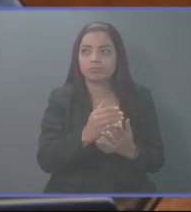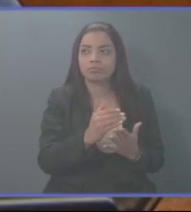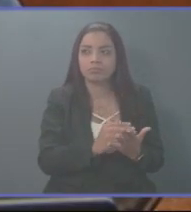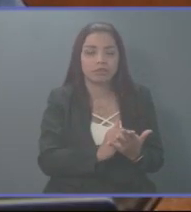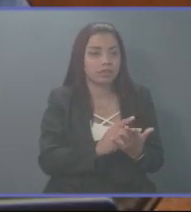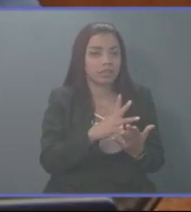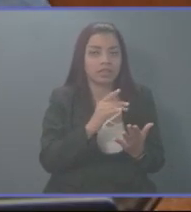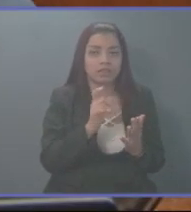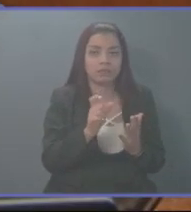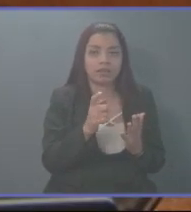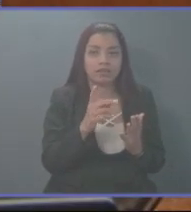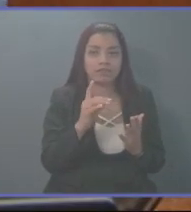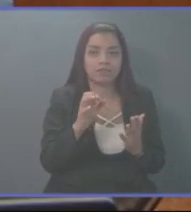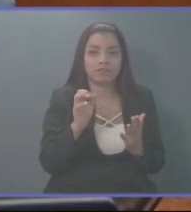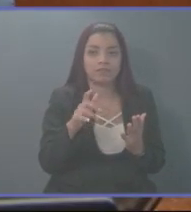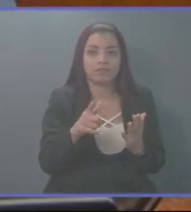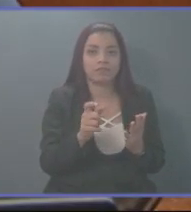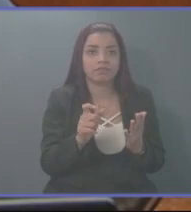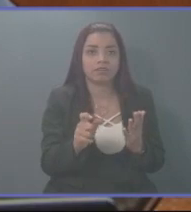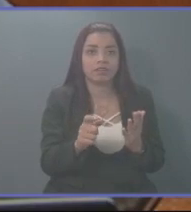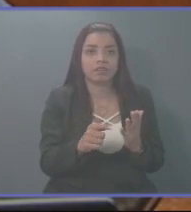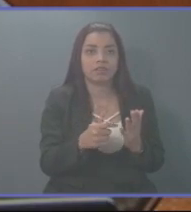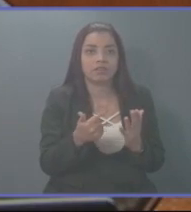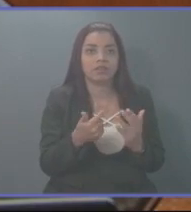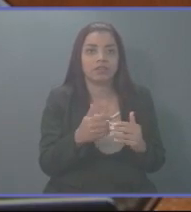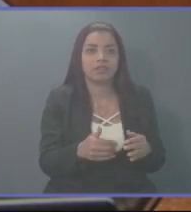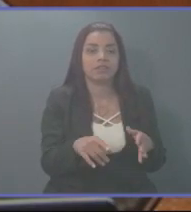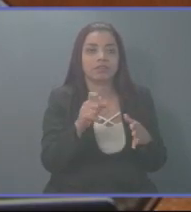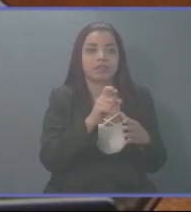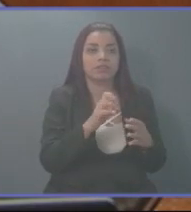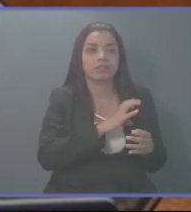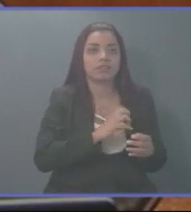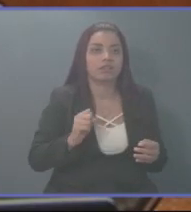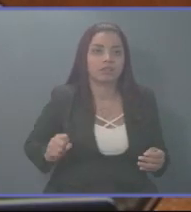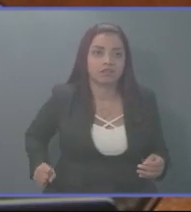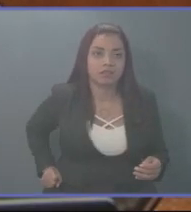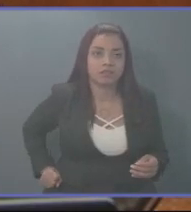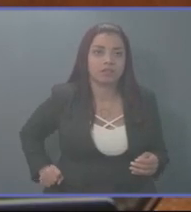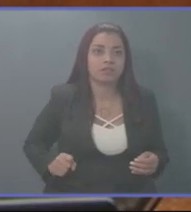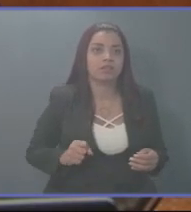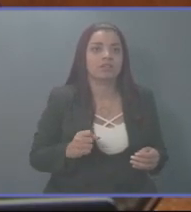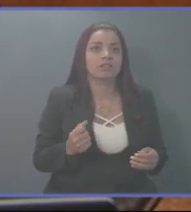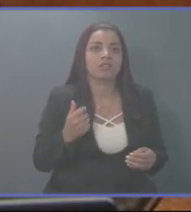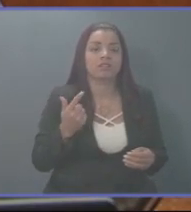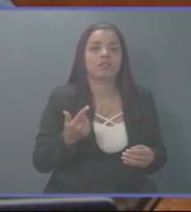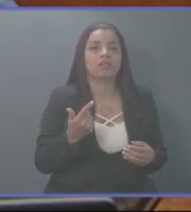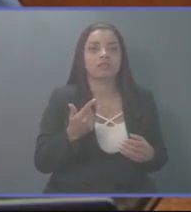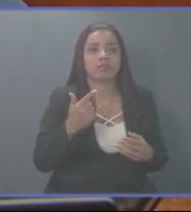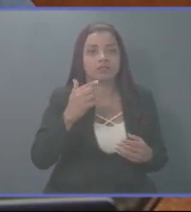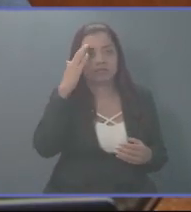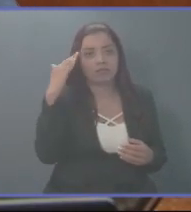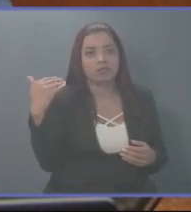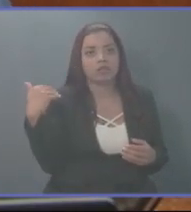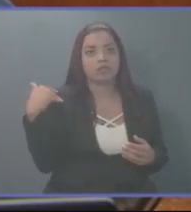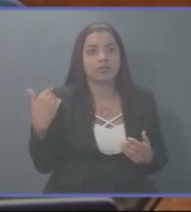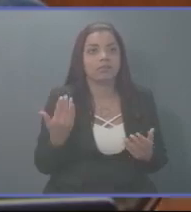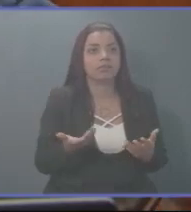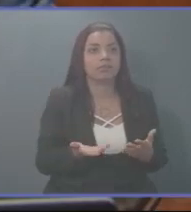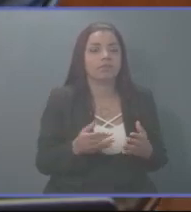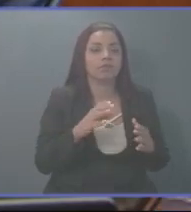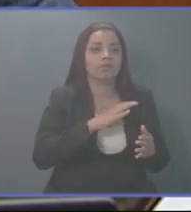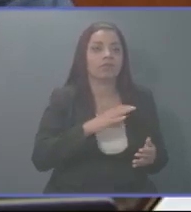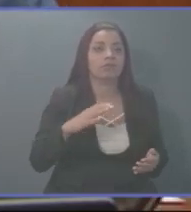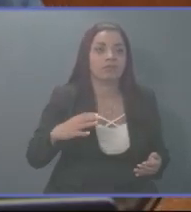del, debe ser el artículo, Instituto Salvadoreño para el Desarrollo de la Mujer. Consejo